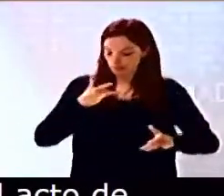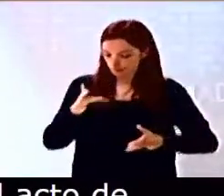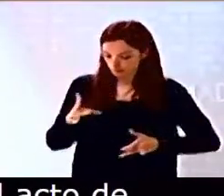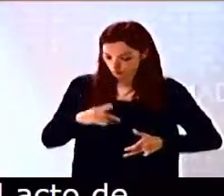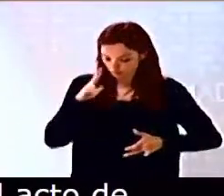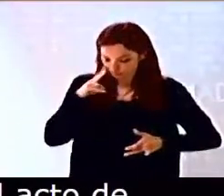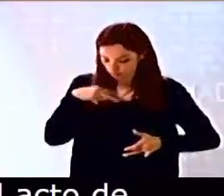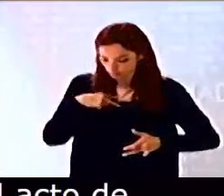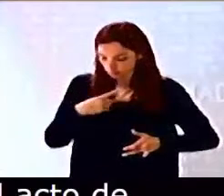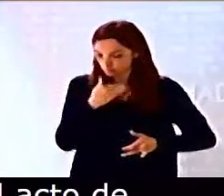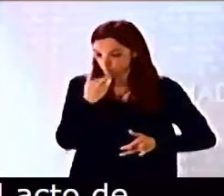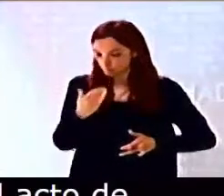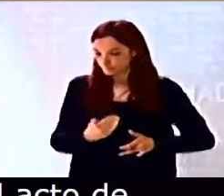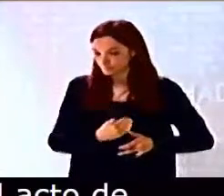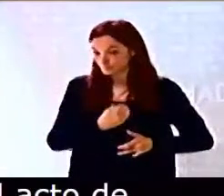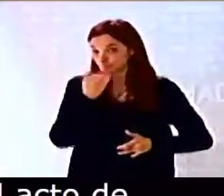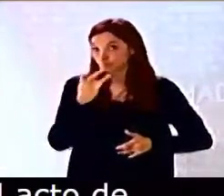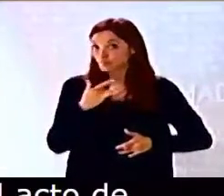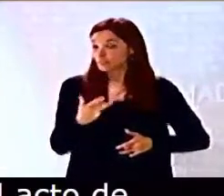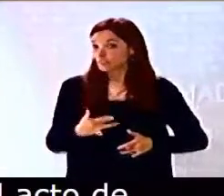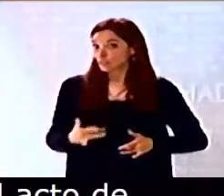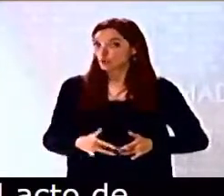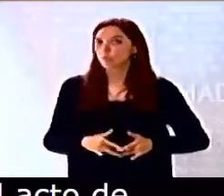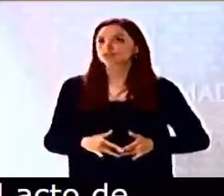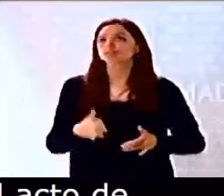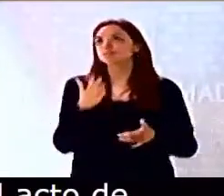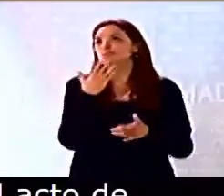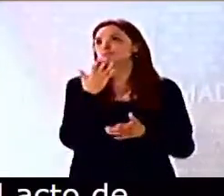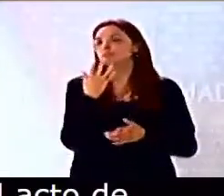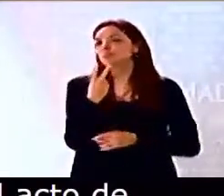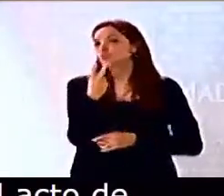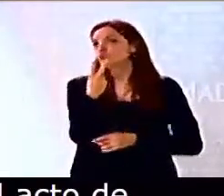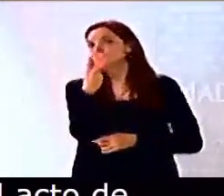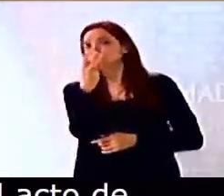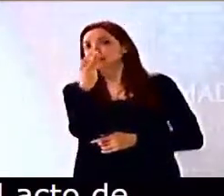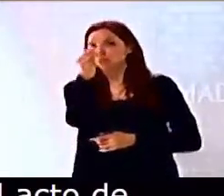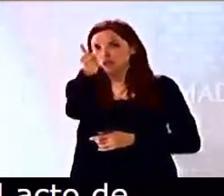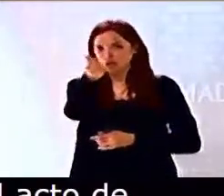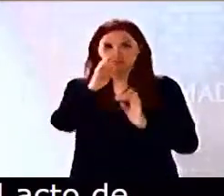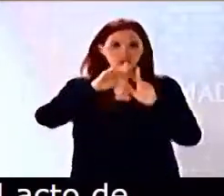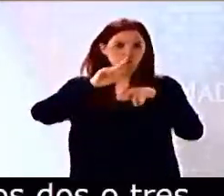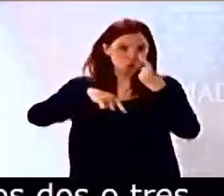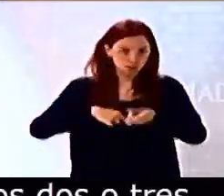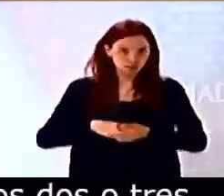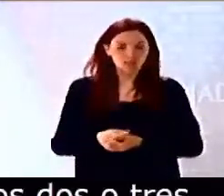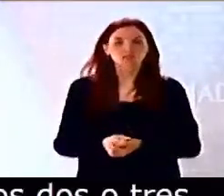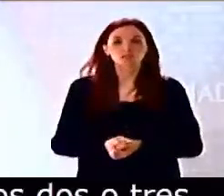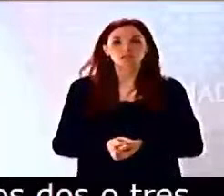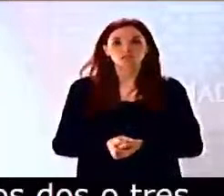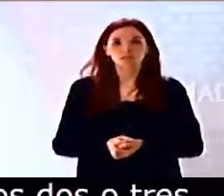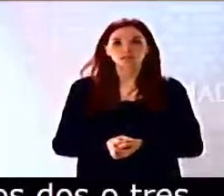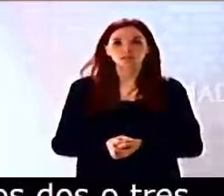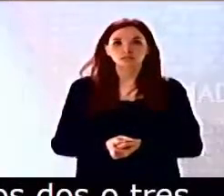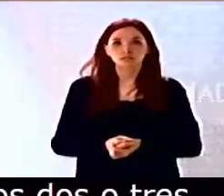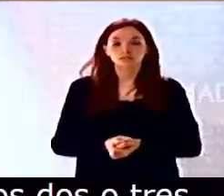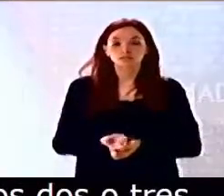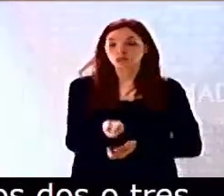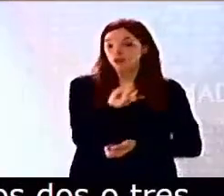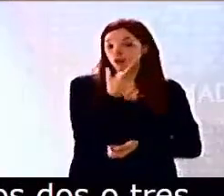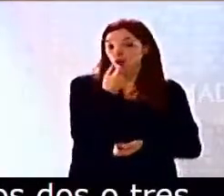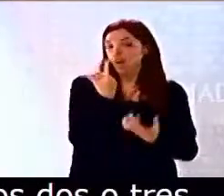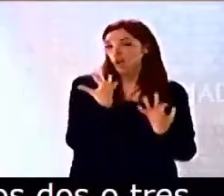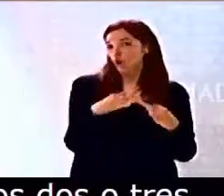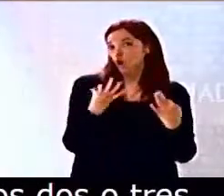síntomas por encima de los 2 o 3 primeros días y que no ceden con la medicación